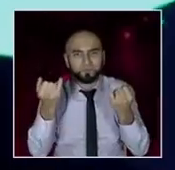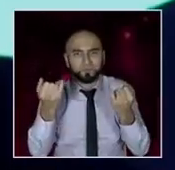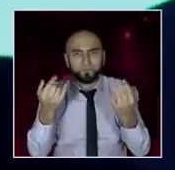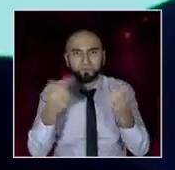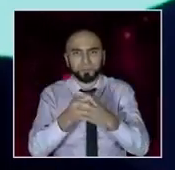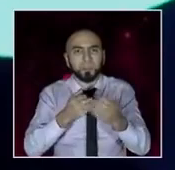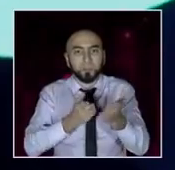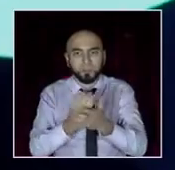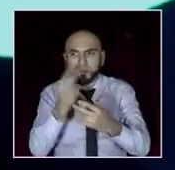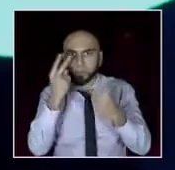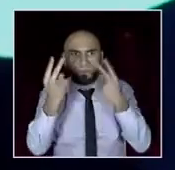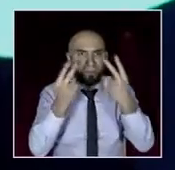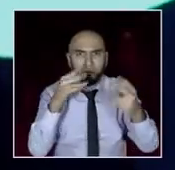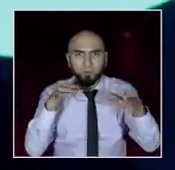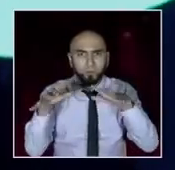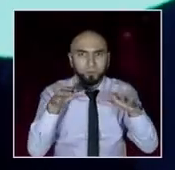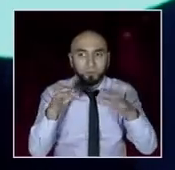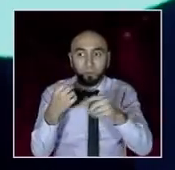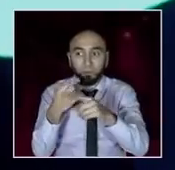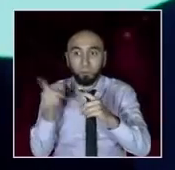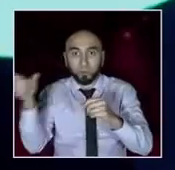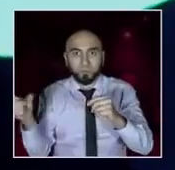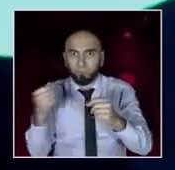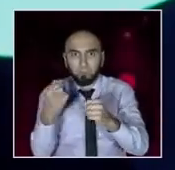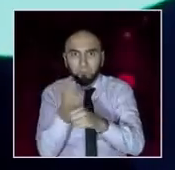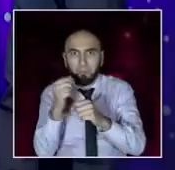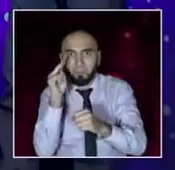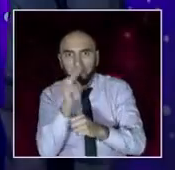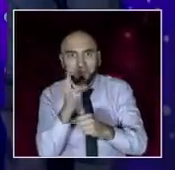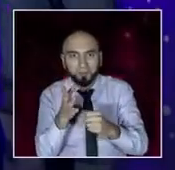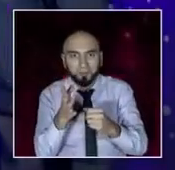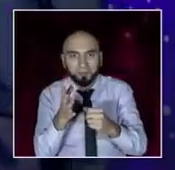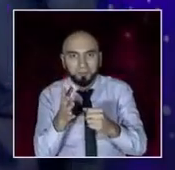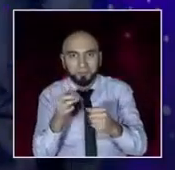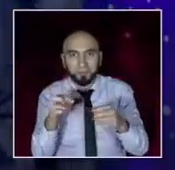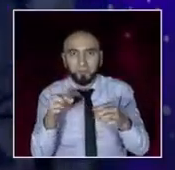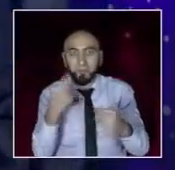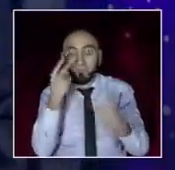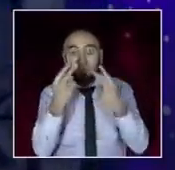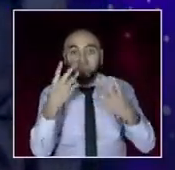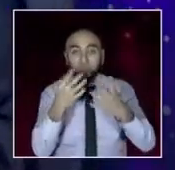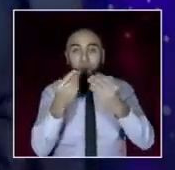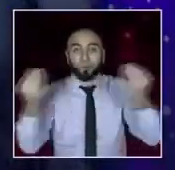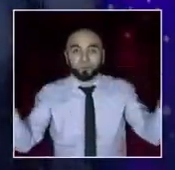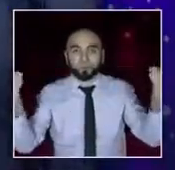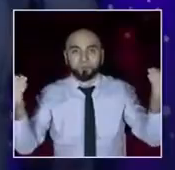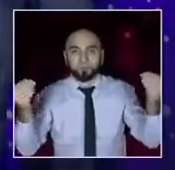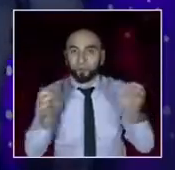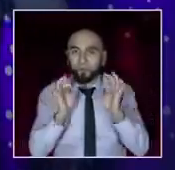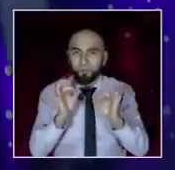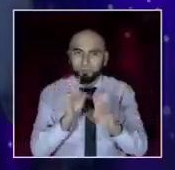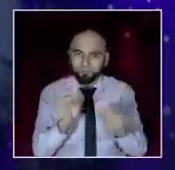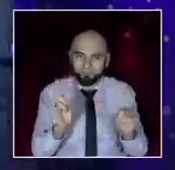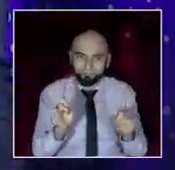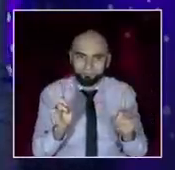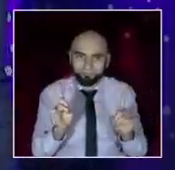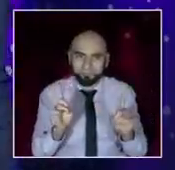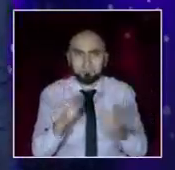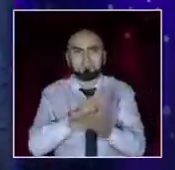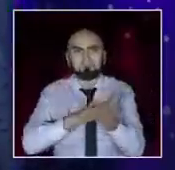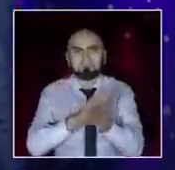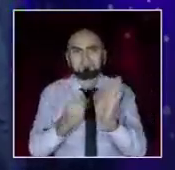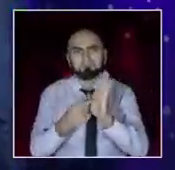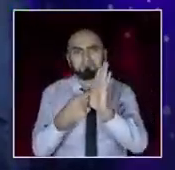ver cosas que otra gente no ve. Ven lo que esperan, incluso más de lo normal. Este es un ejemplo. Esto es de un campus de